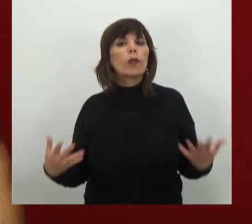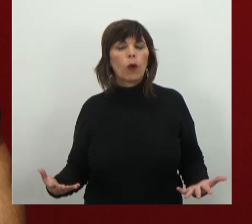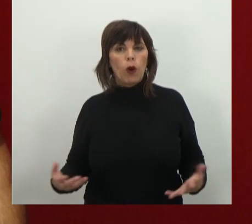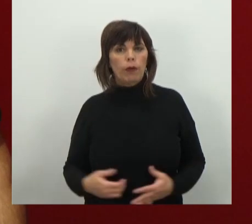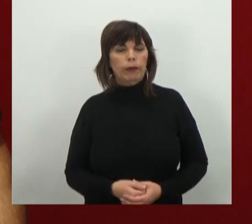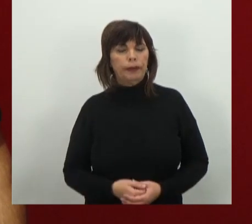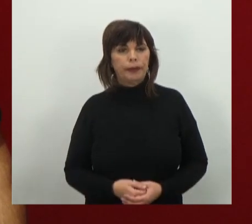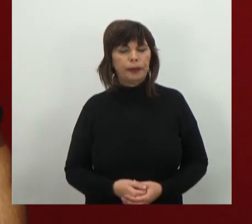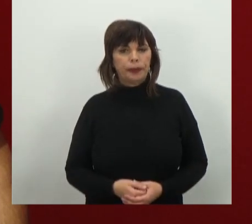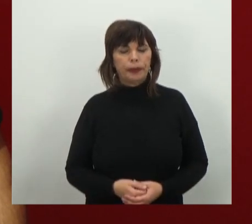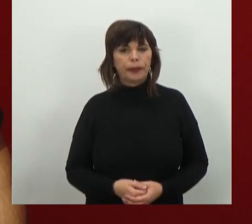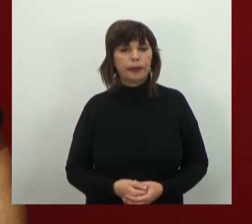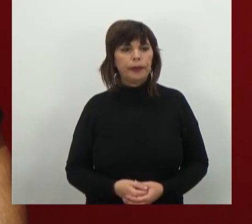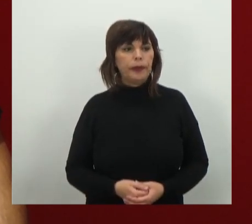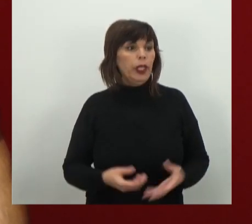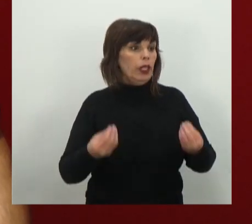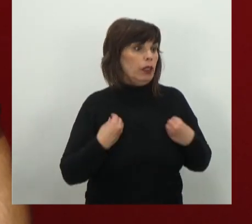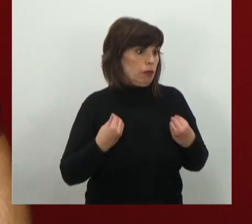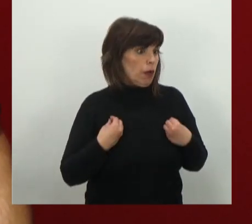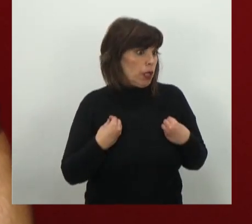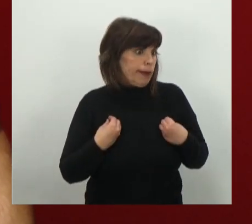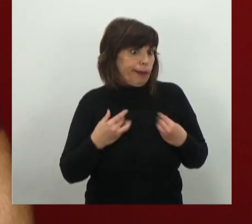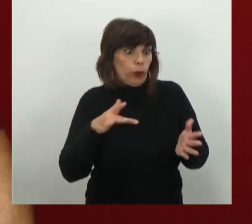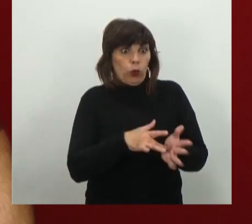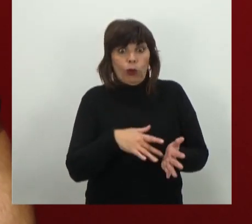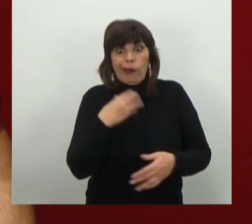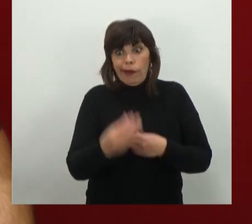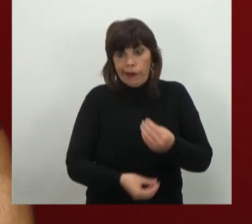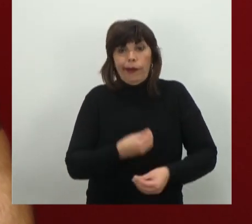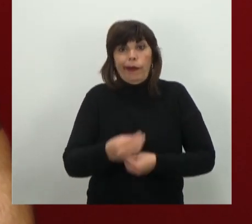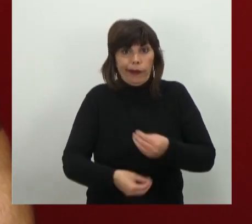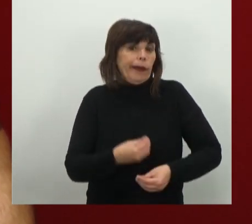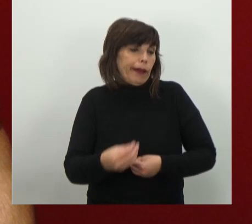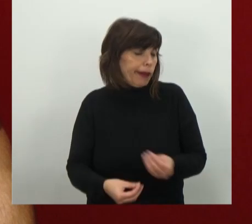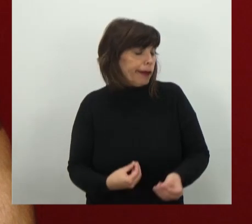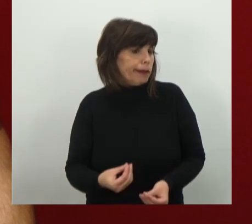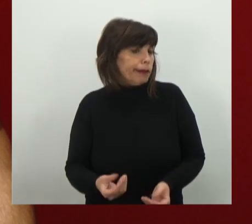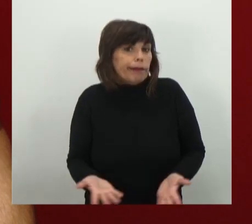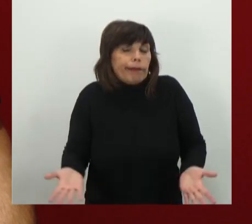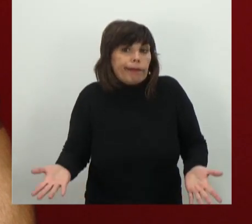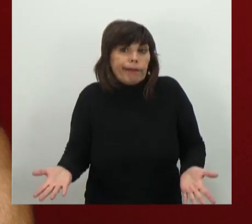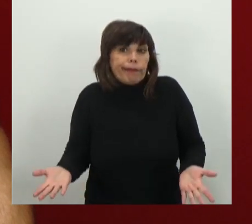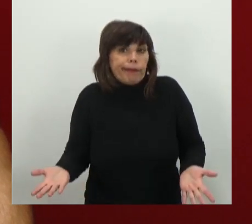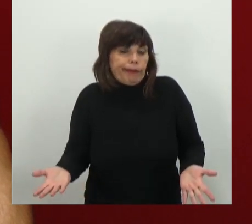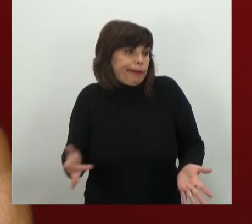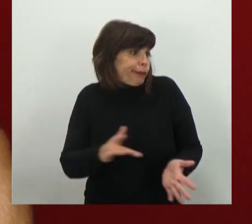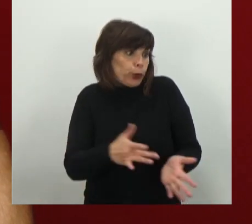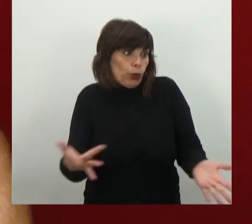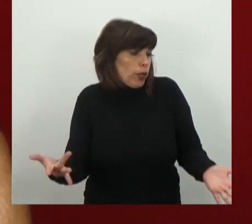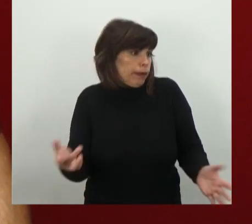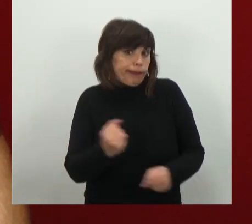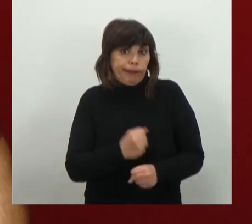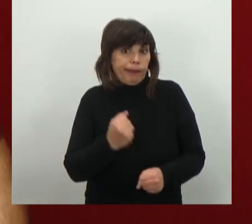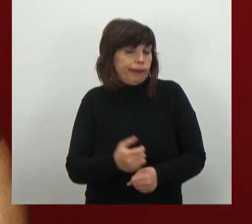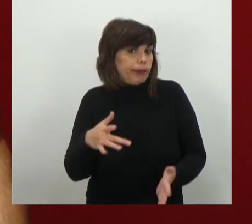vida hay que hacer las cosas. En esta vida hay que ponerse las pilas, hay que